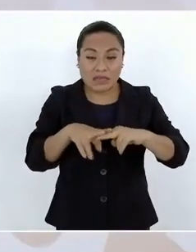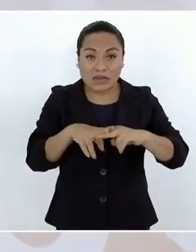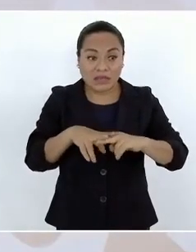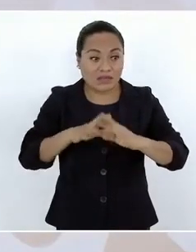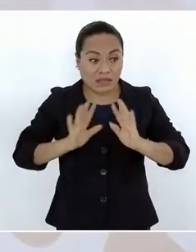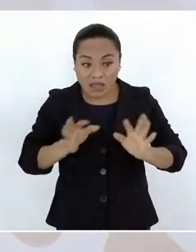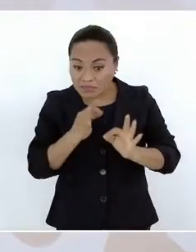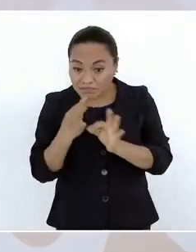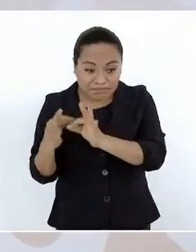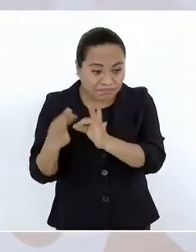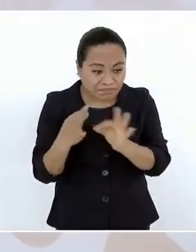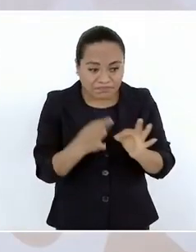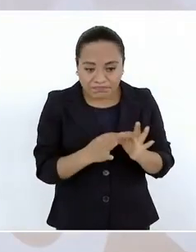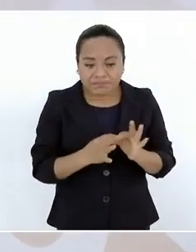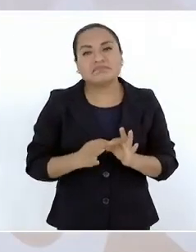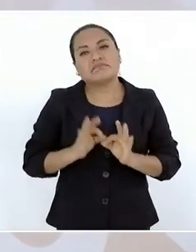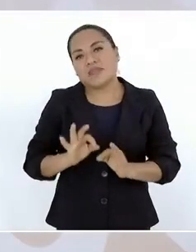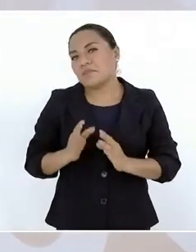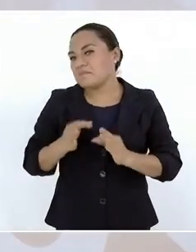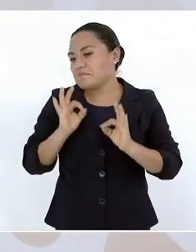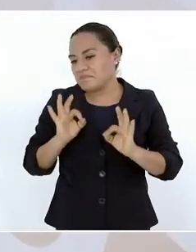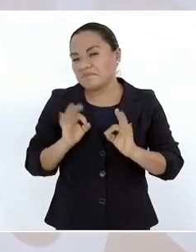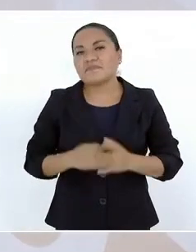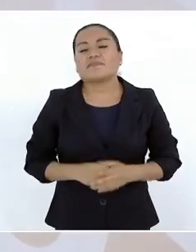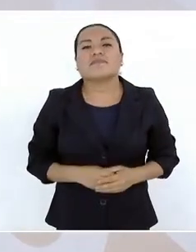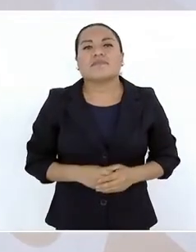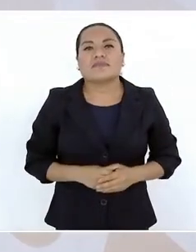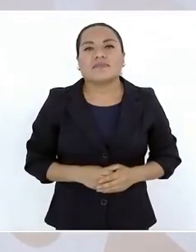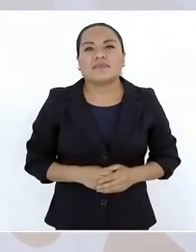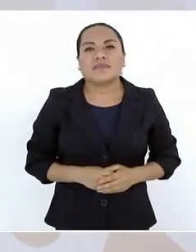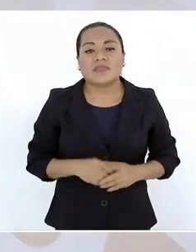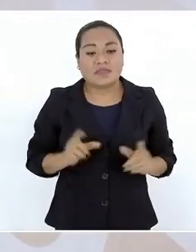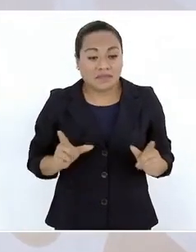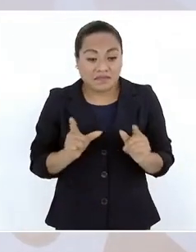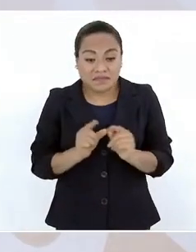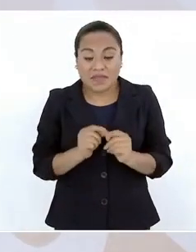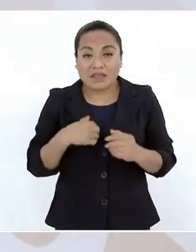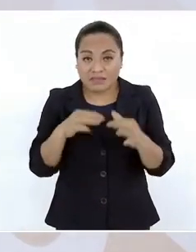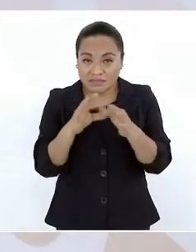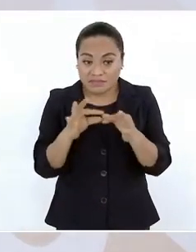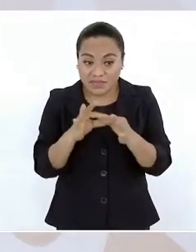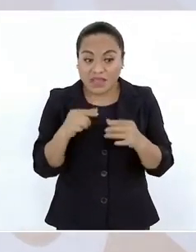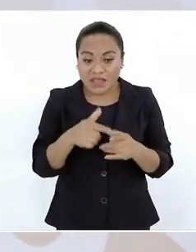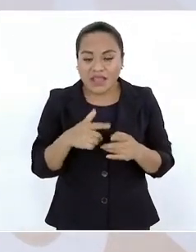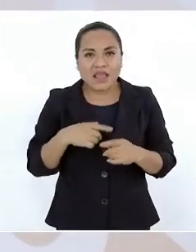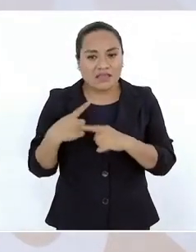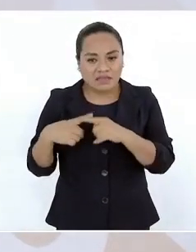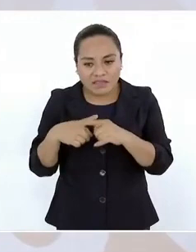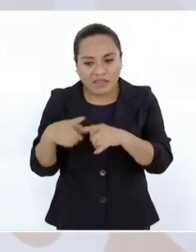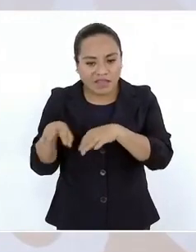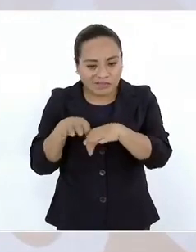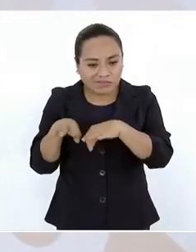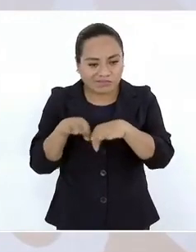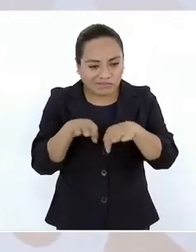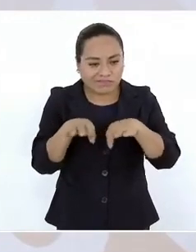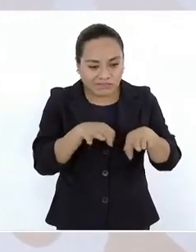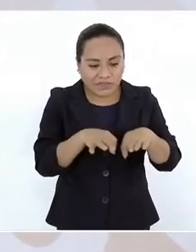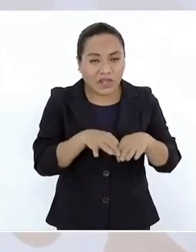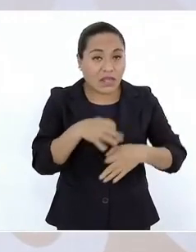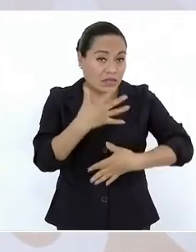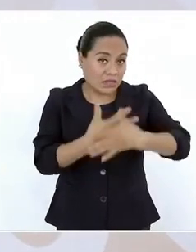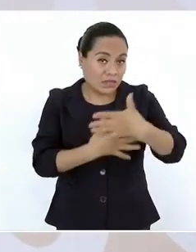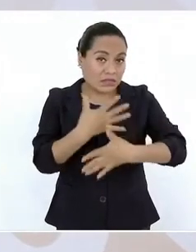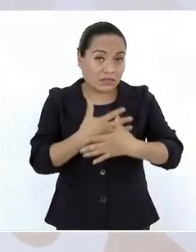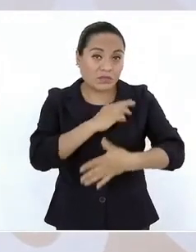atendidos estos espacios. En resumen, con estos trabajos se han llevado acciones en 15